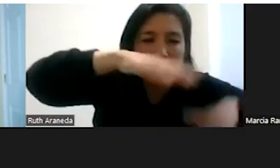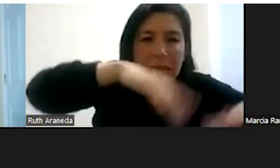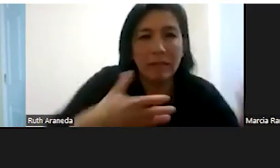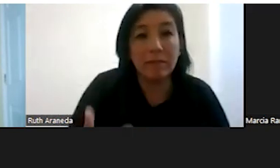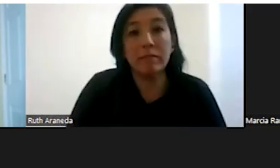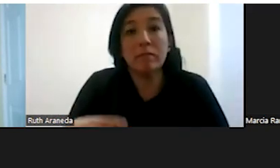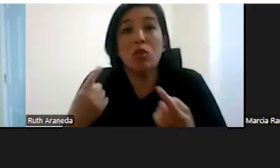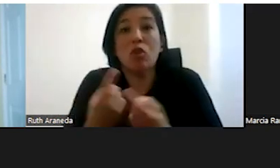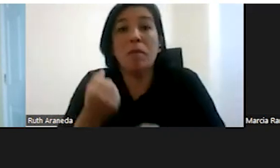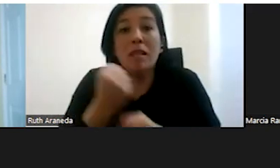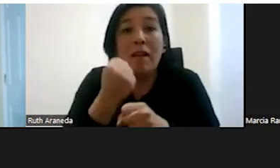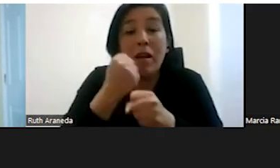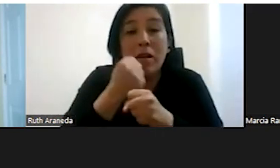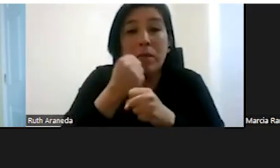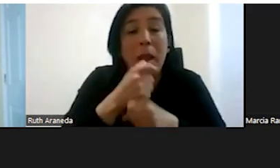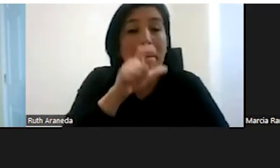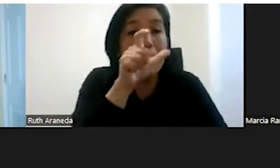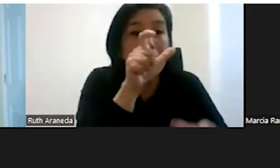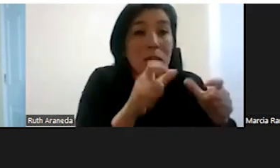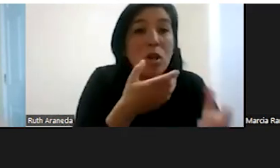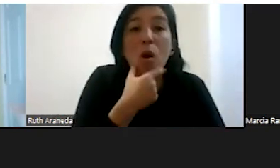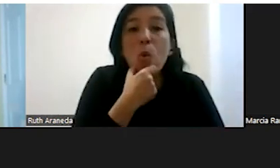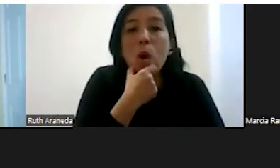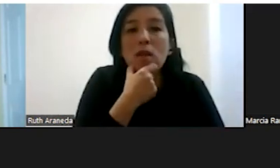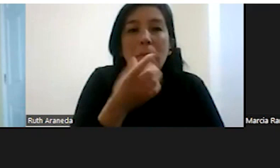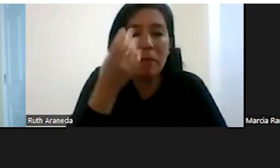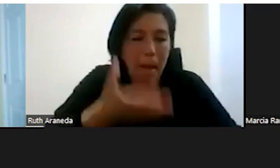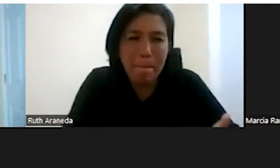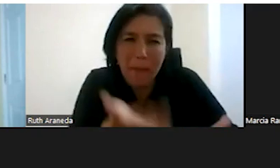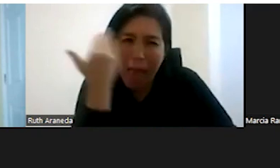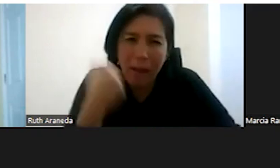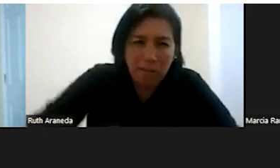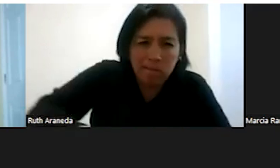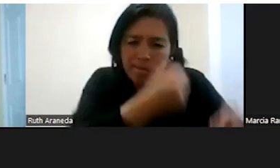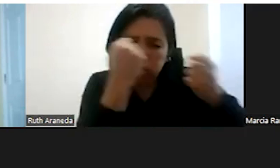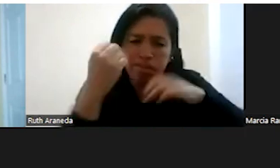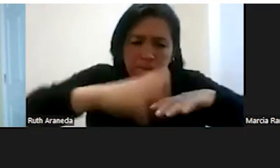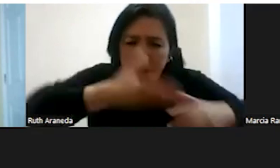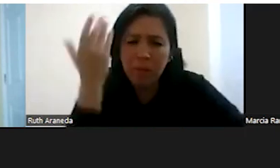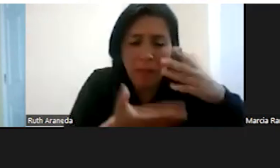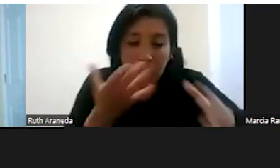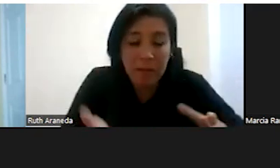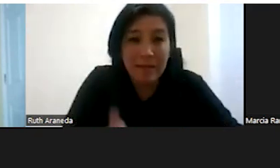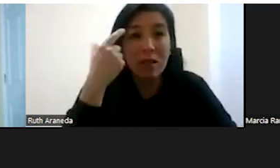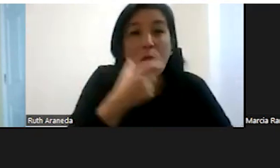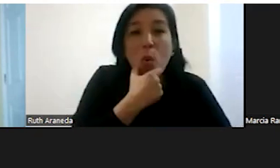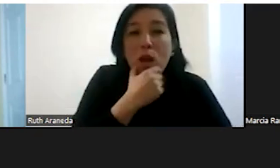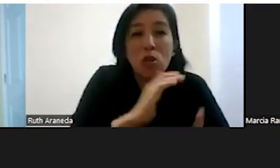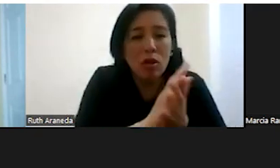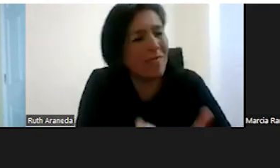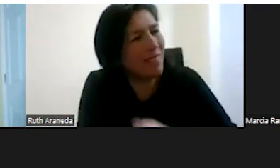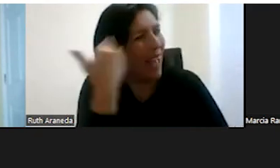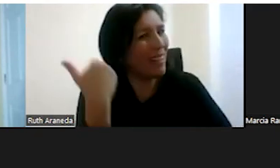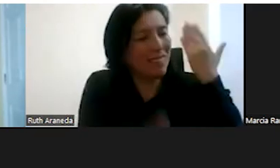excavamos, por ejemplo, los restos humanos, esto se va a análisis y se levanta todo lo que está en el sitio.